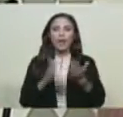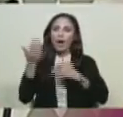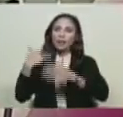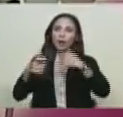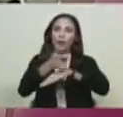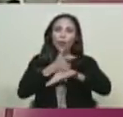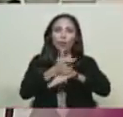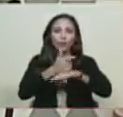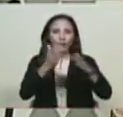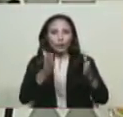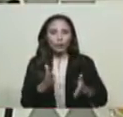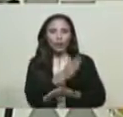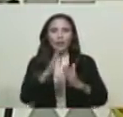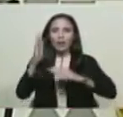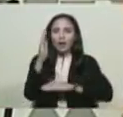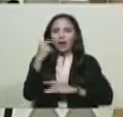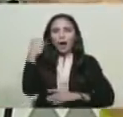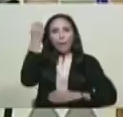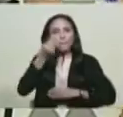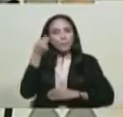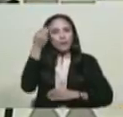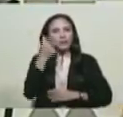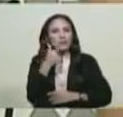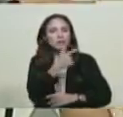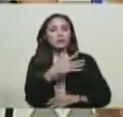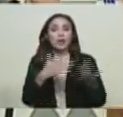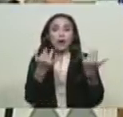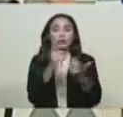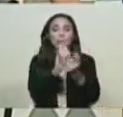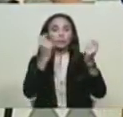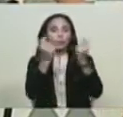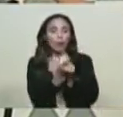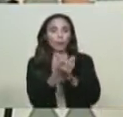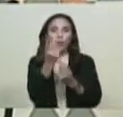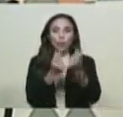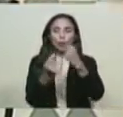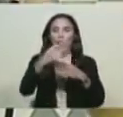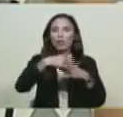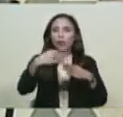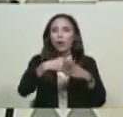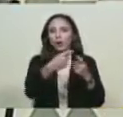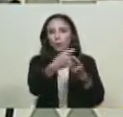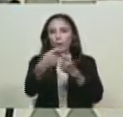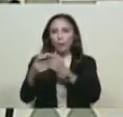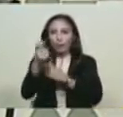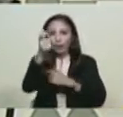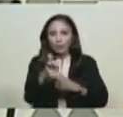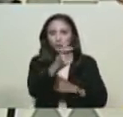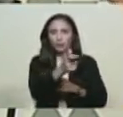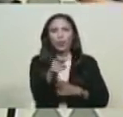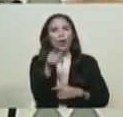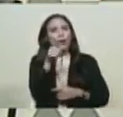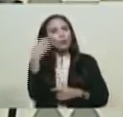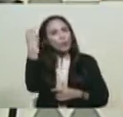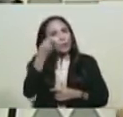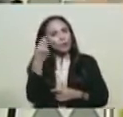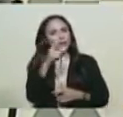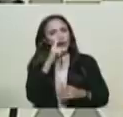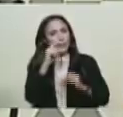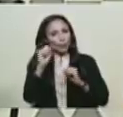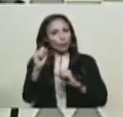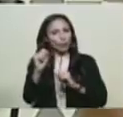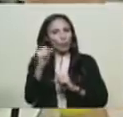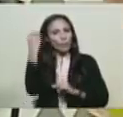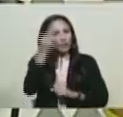de dolarización, ¿no?, en lo que se refiere a economía. Me gustaría saber cuál es su opinión al respecto, si es que la dolarización sería viable